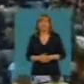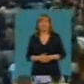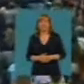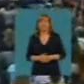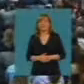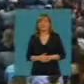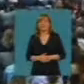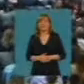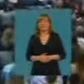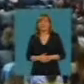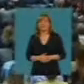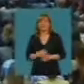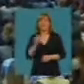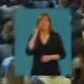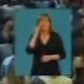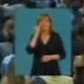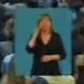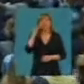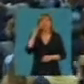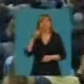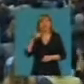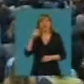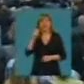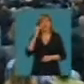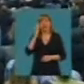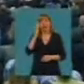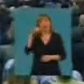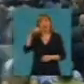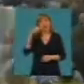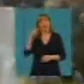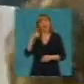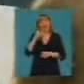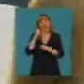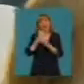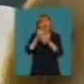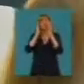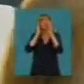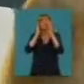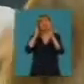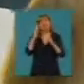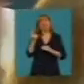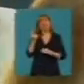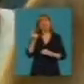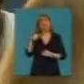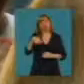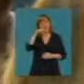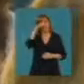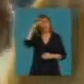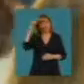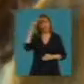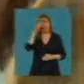Y doctora Angelina María Esther Abona, procuradora del Tesoro de la Nación.